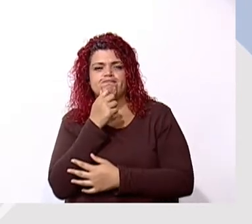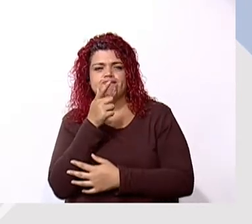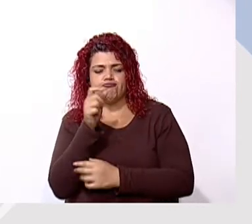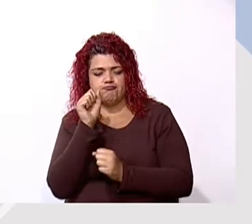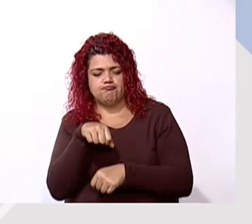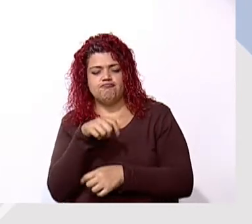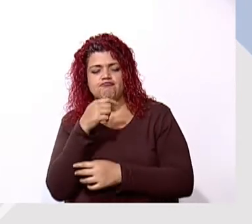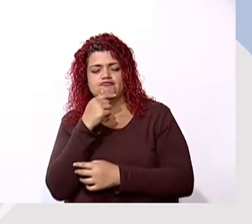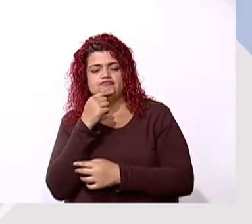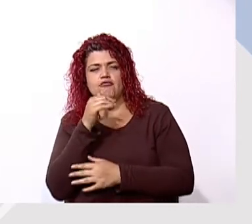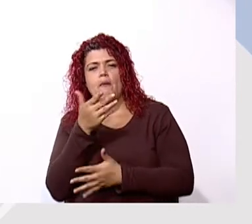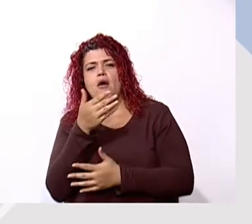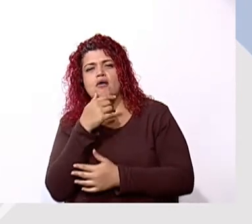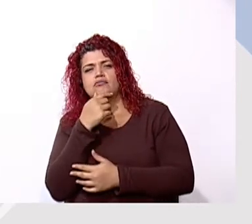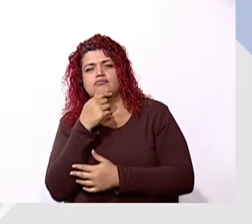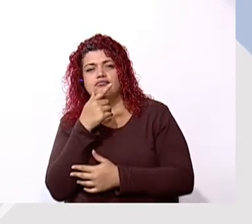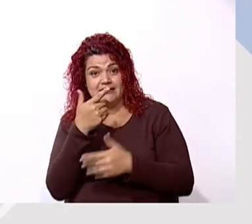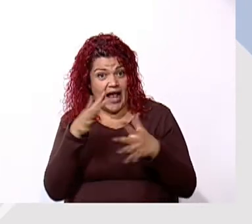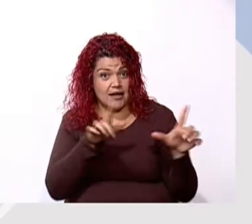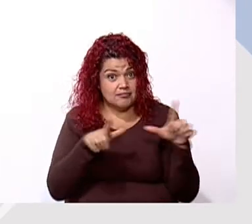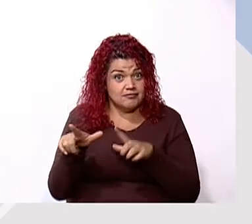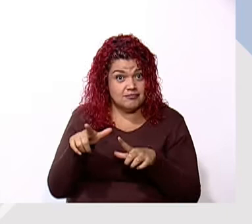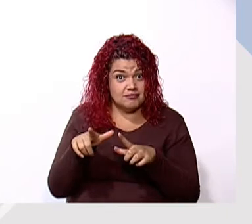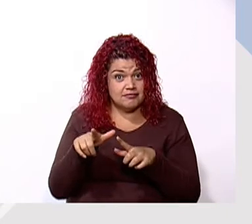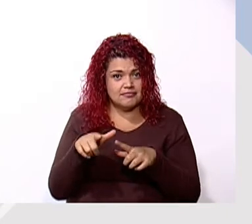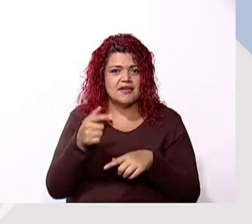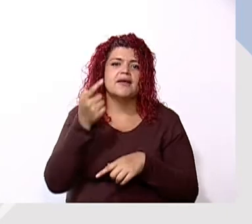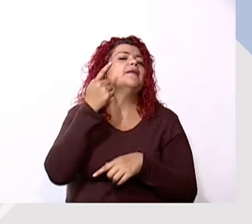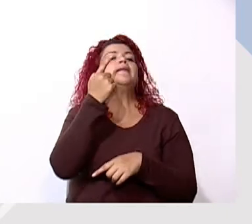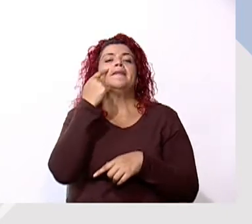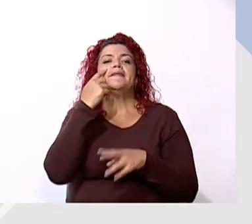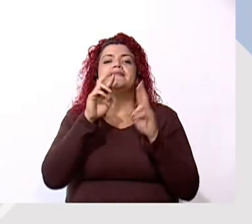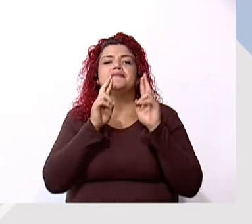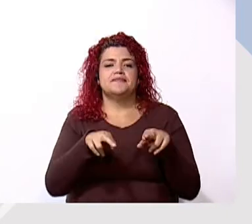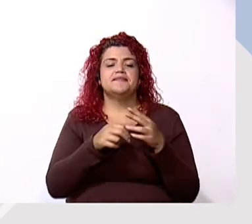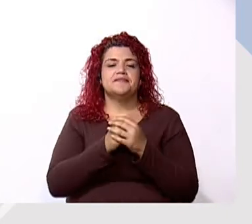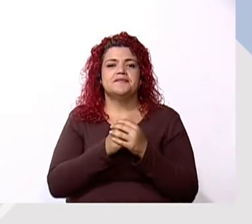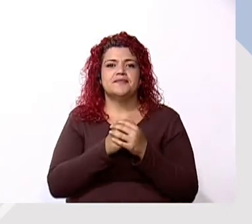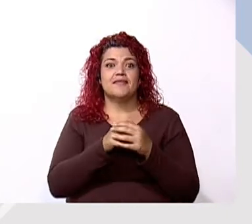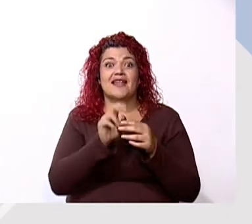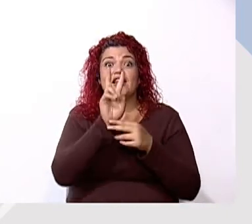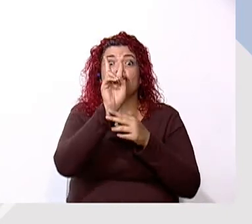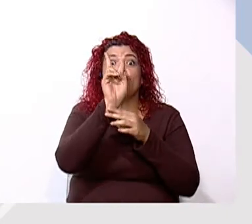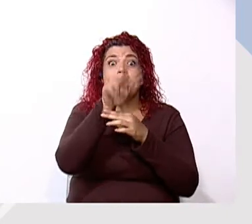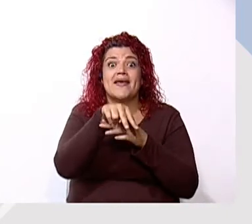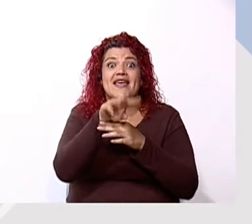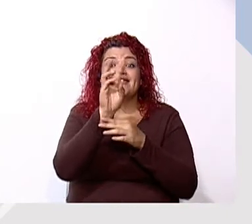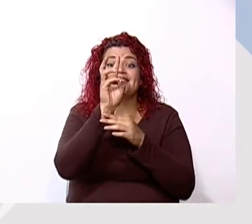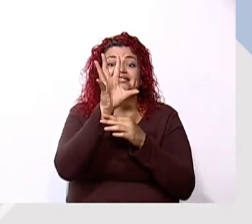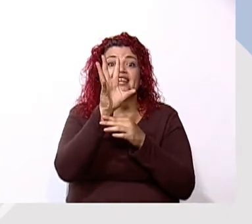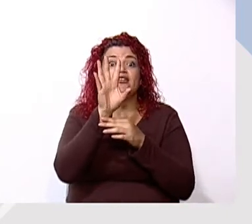pueden hacerlo. ¿Lo tenemos? Veamos la respuesta.